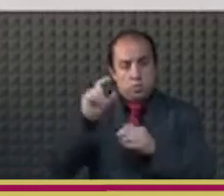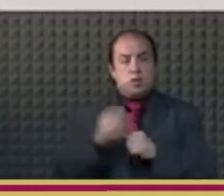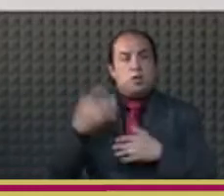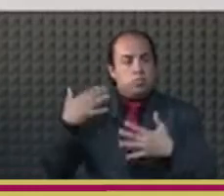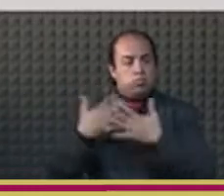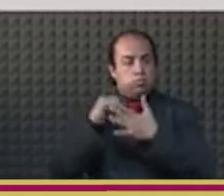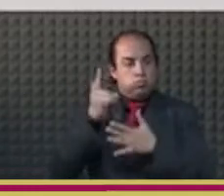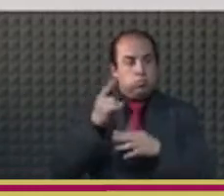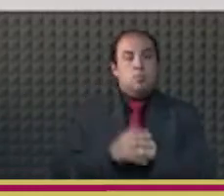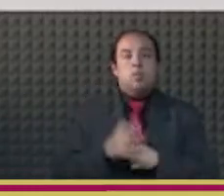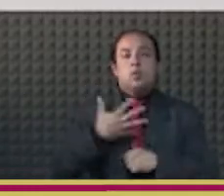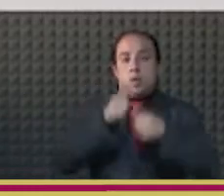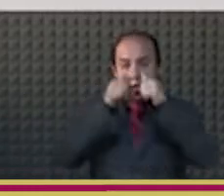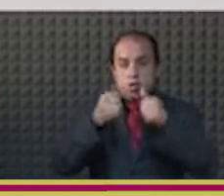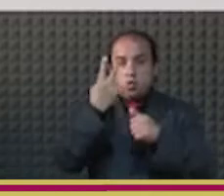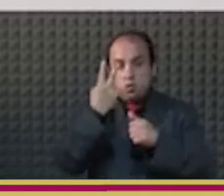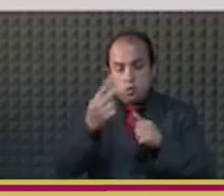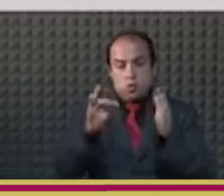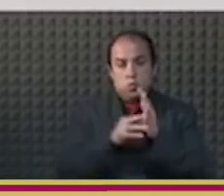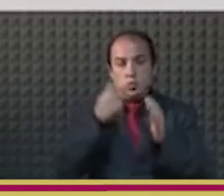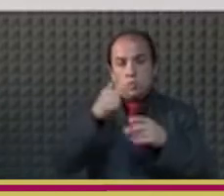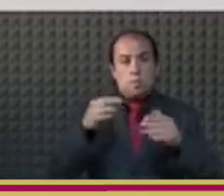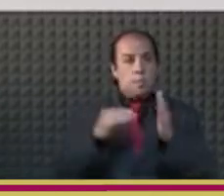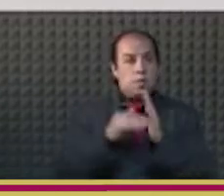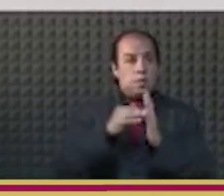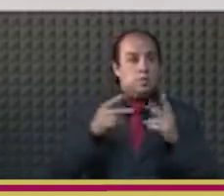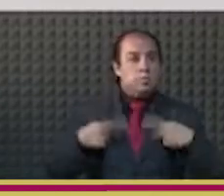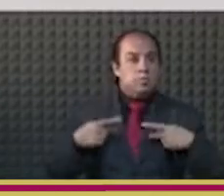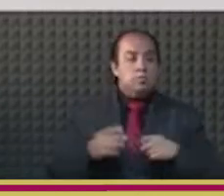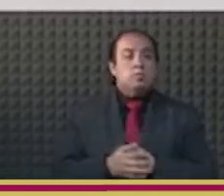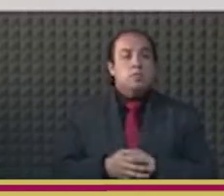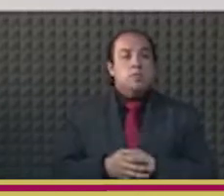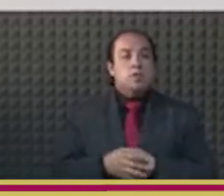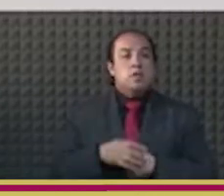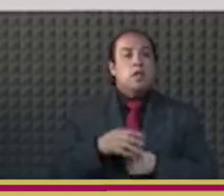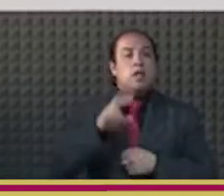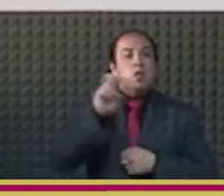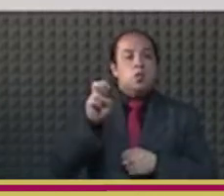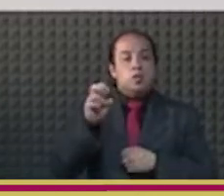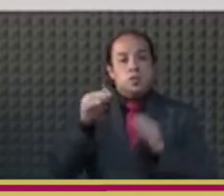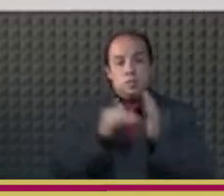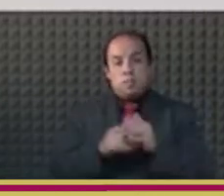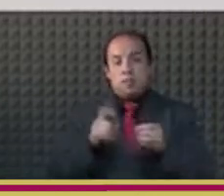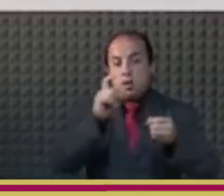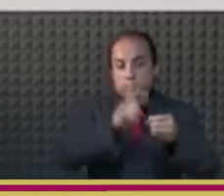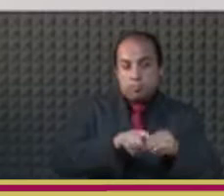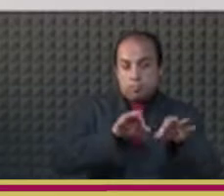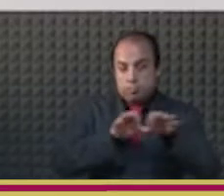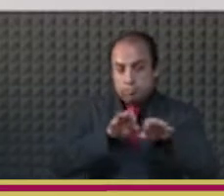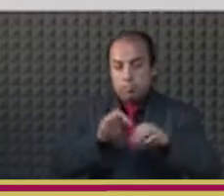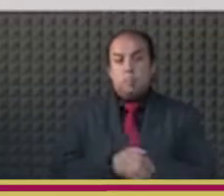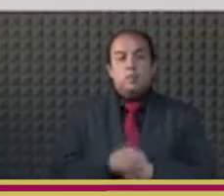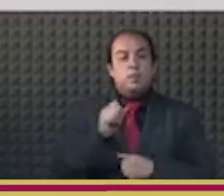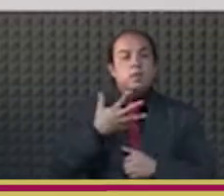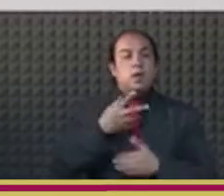2.1 millones de personas, de las cuales cerca de 200 mil fueron colocadas. También destaca que en ese periodo el programa